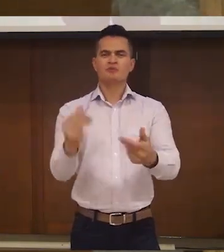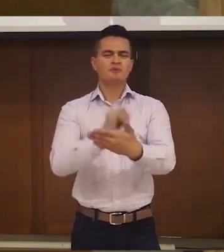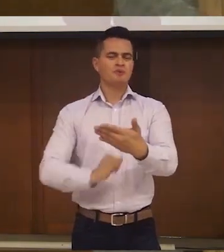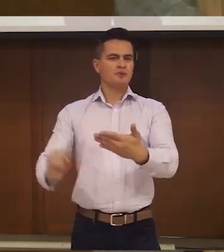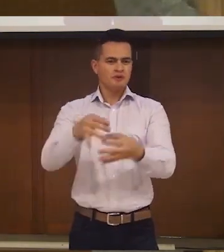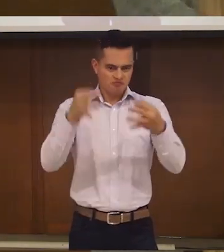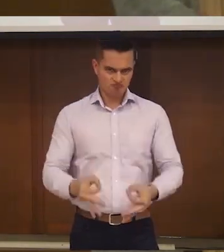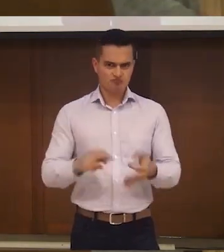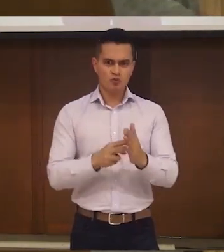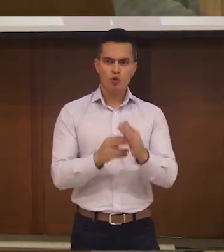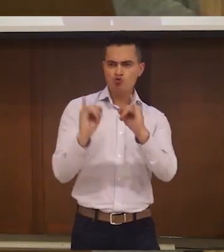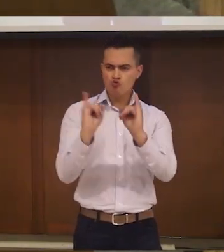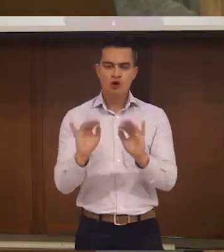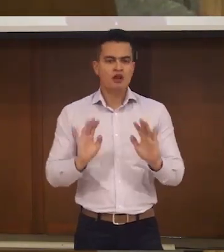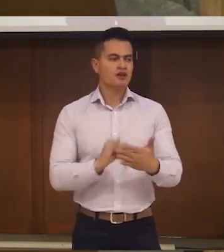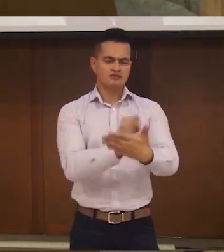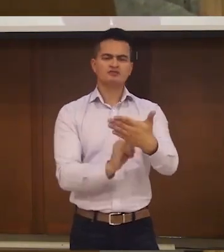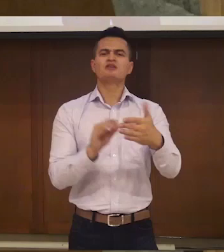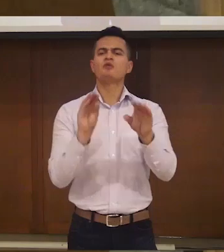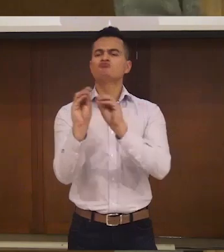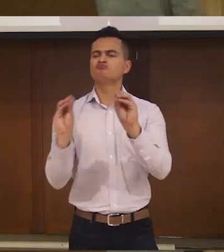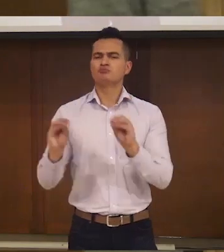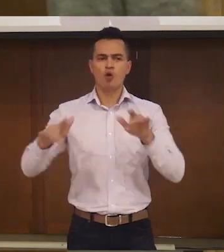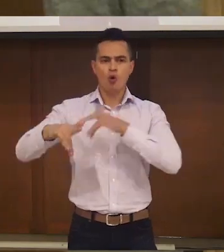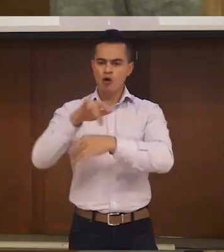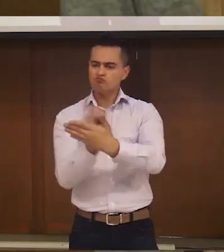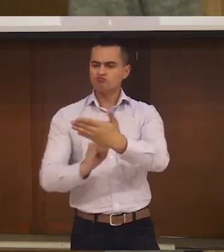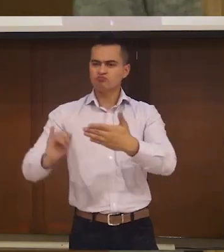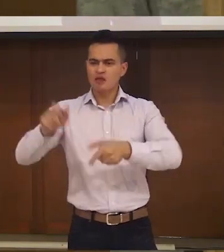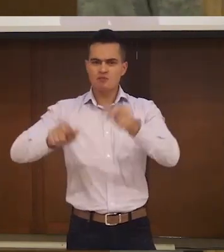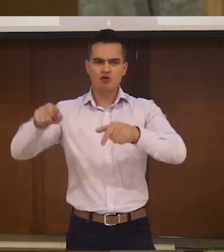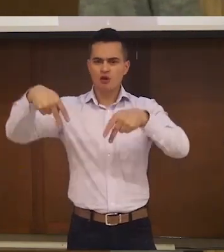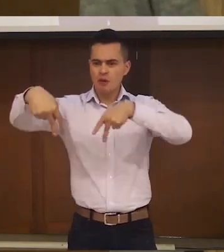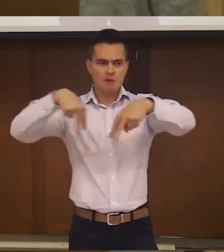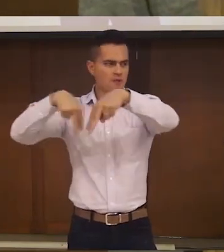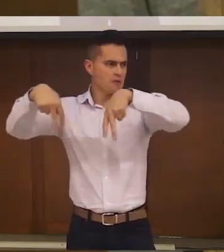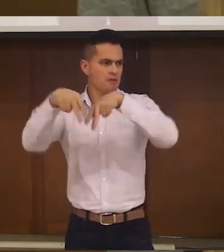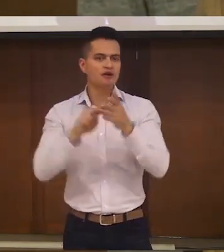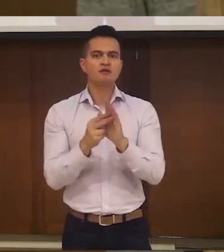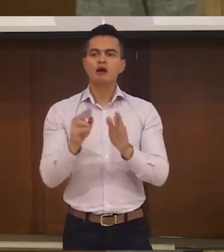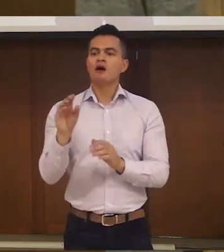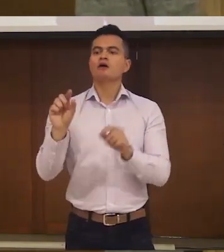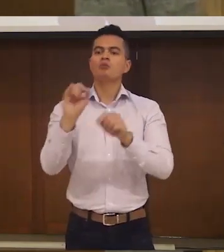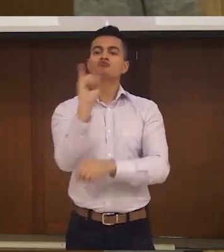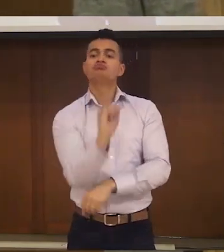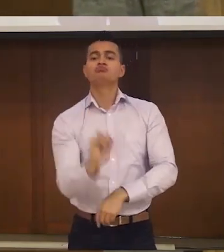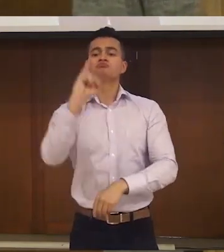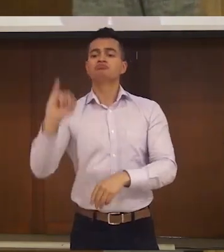así muy rápida, no hay nada definido, simplemente ubico dónde van a estar las cosas, las personas son